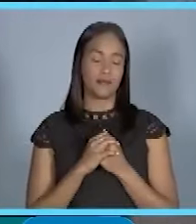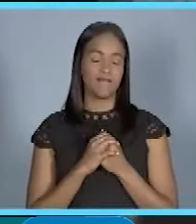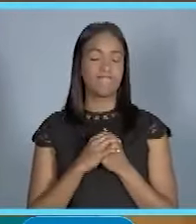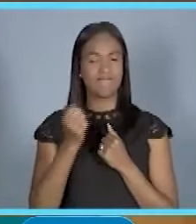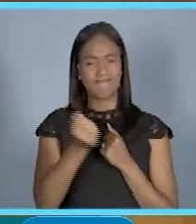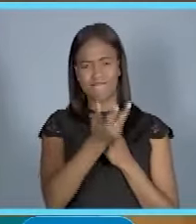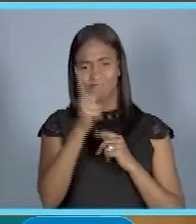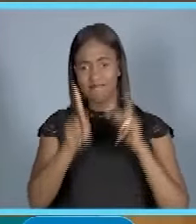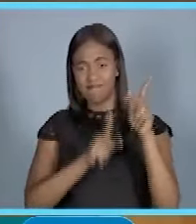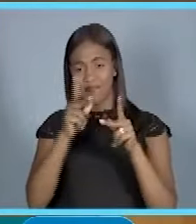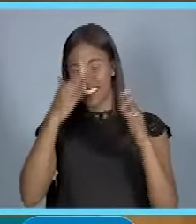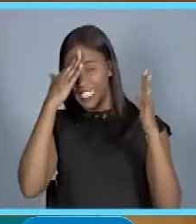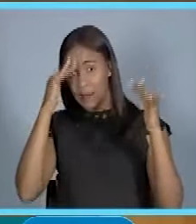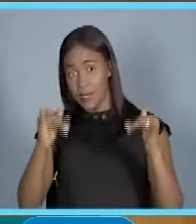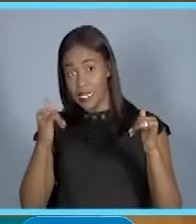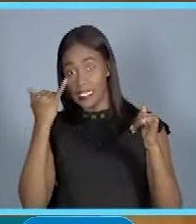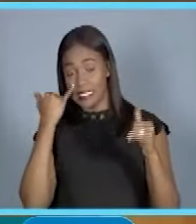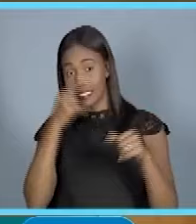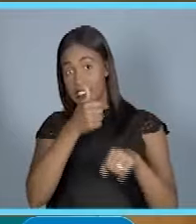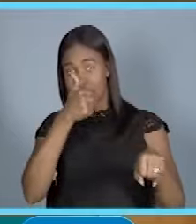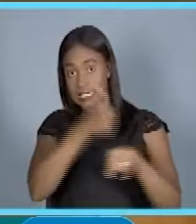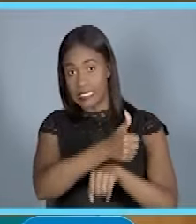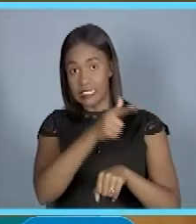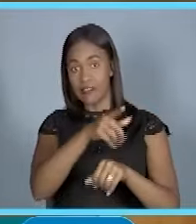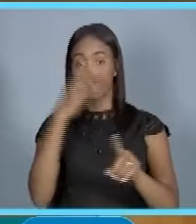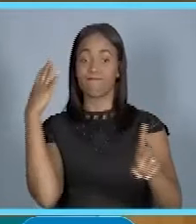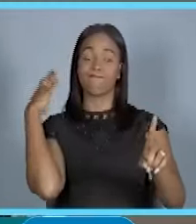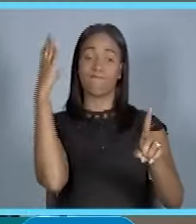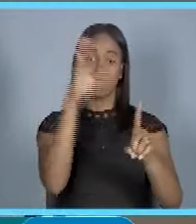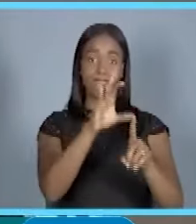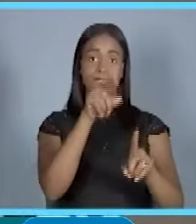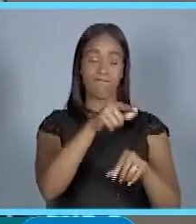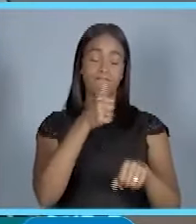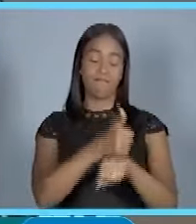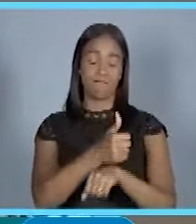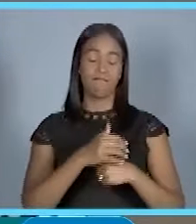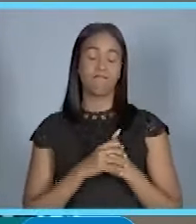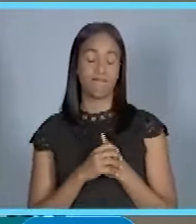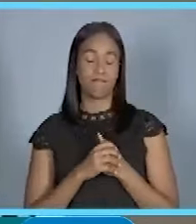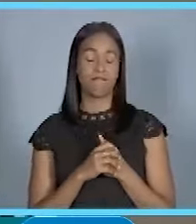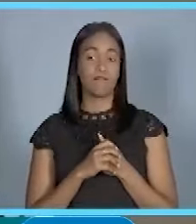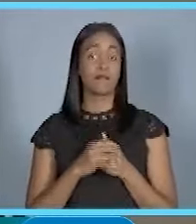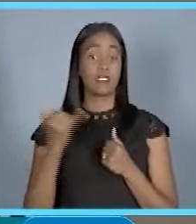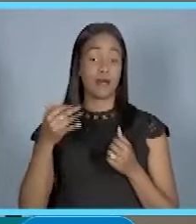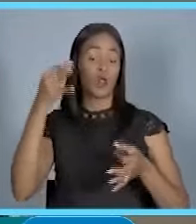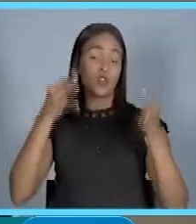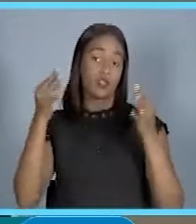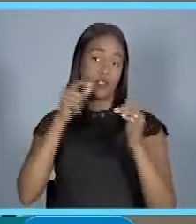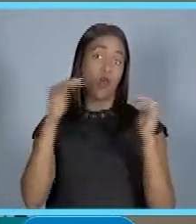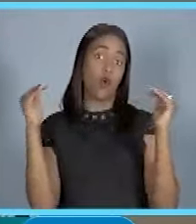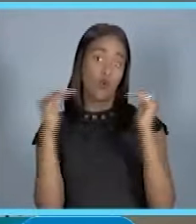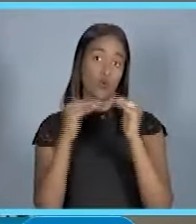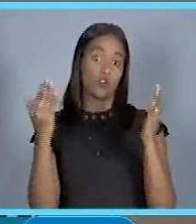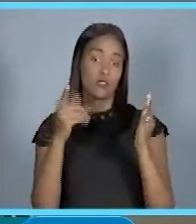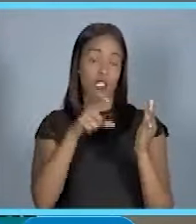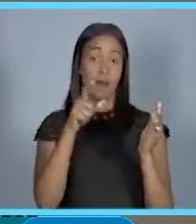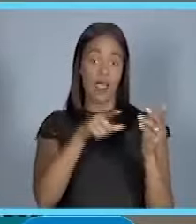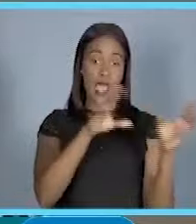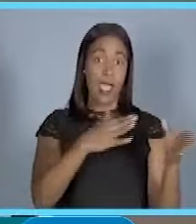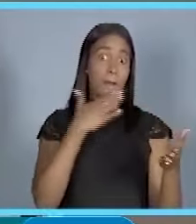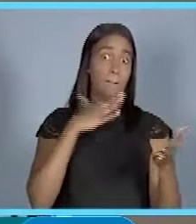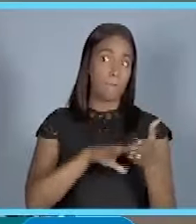algunos ciudadanos esperan que de ser culpables caiga todo el peso de la ley. Si se hace justicia es porque lo justo, y lo justo es que él pague por lo que